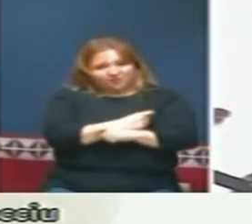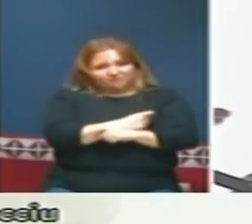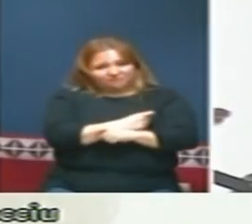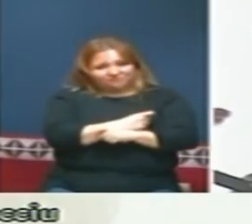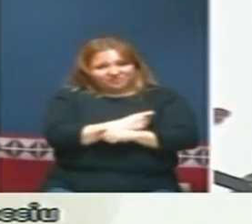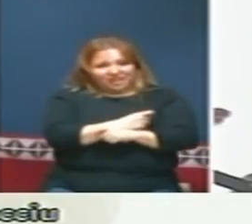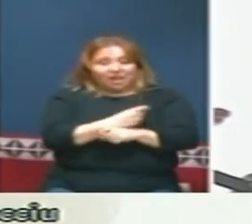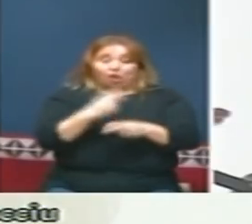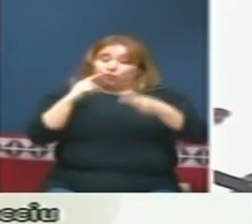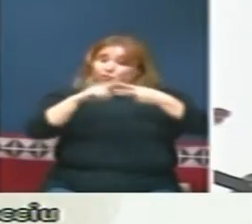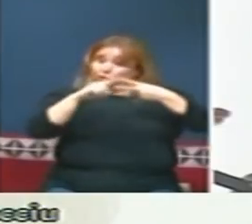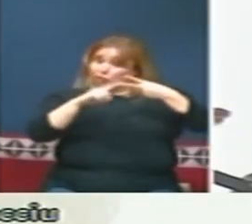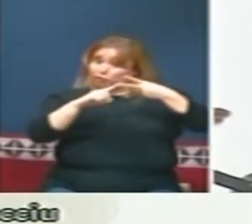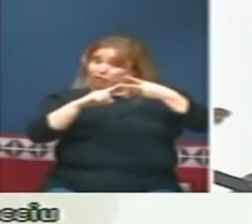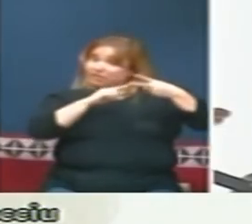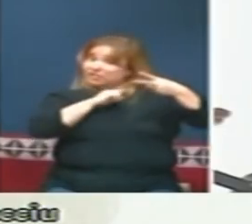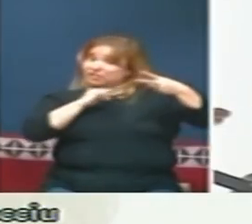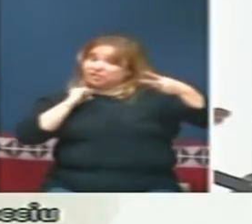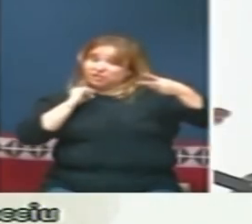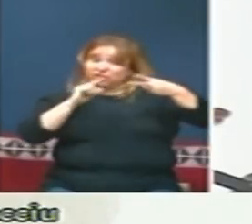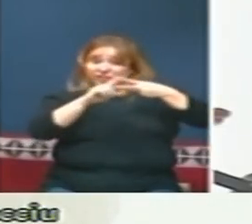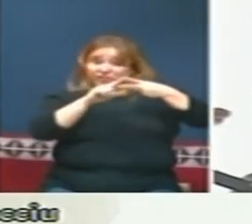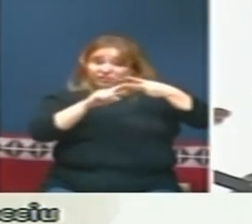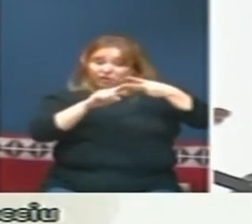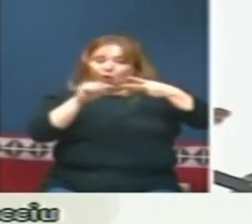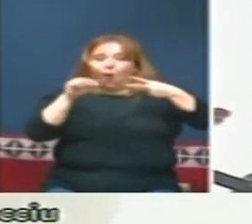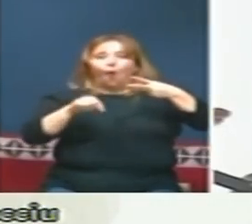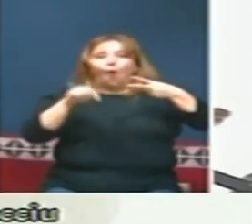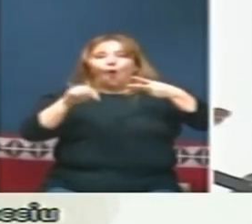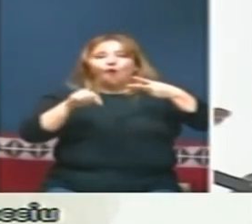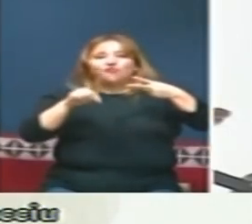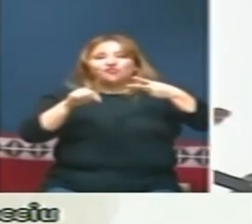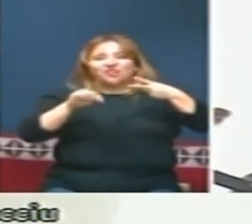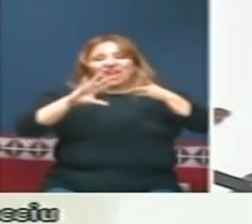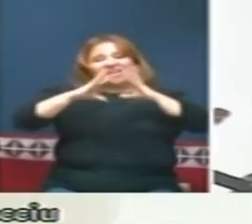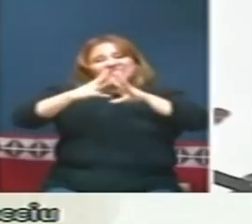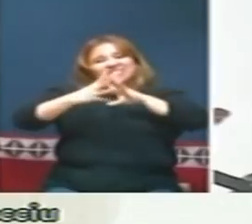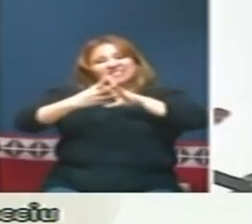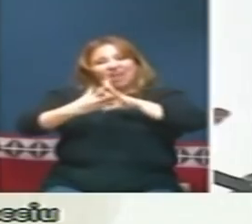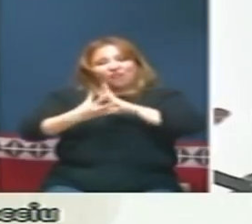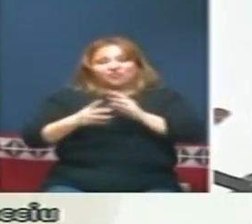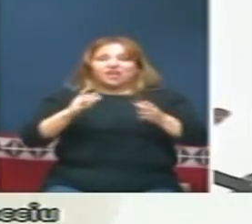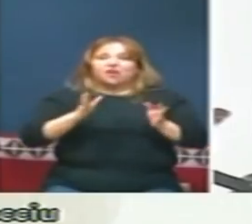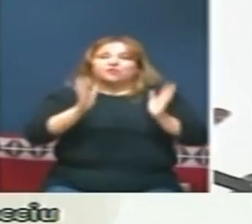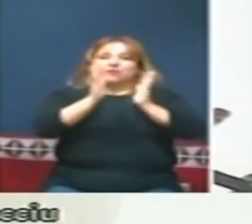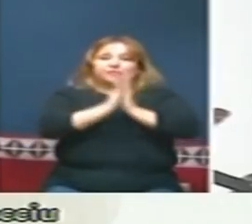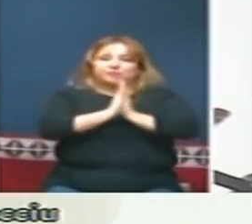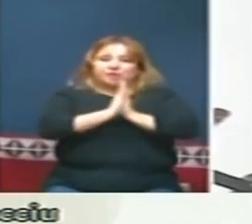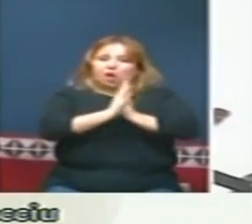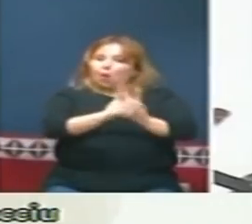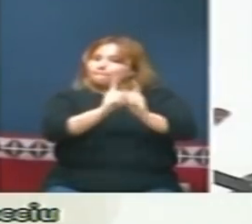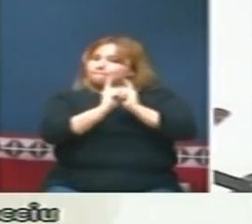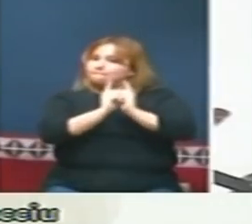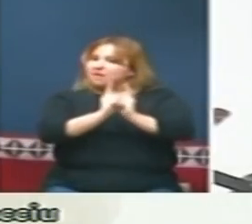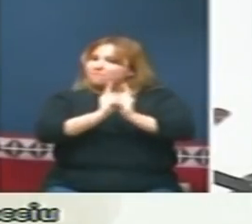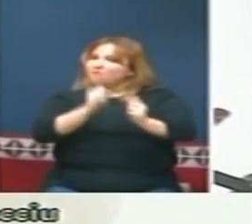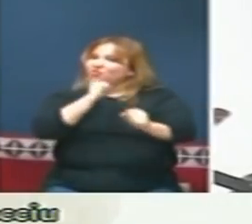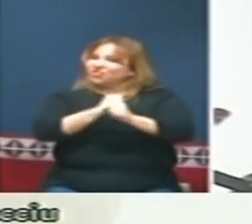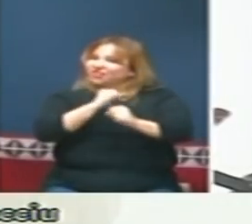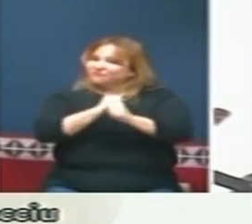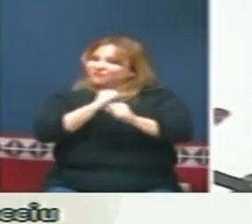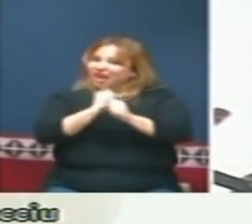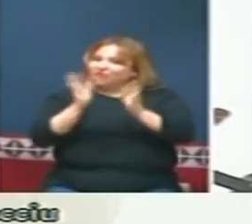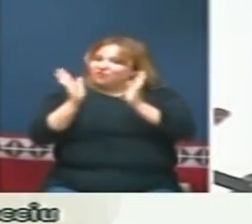dos sacerdotes exhortan a los presbíteros de hoy a ser asiduos en la oración y hallar en el encuentro